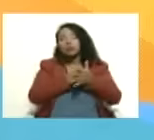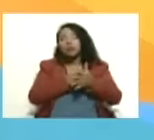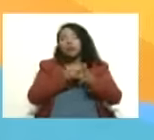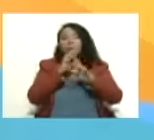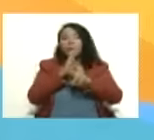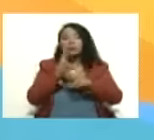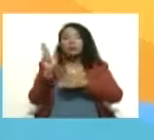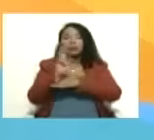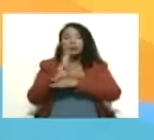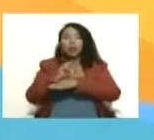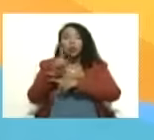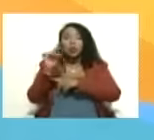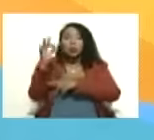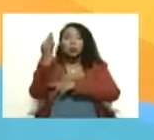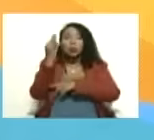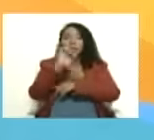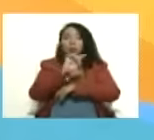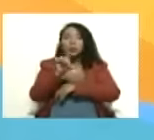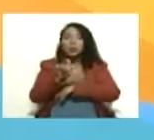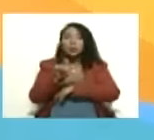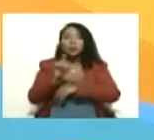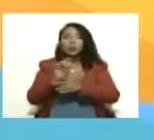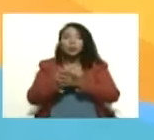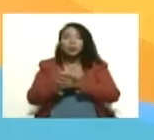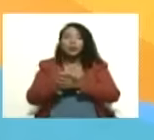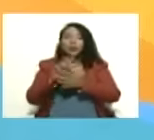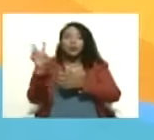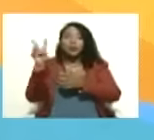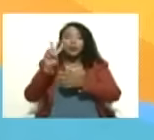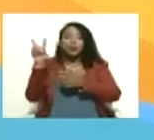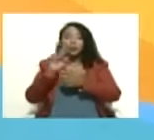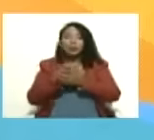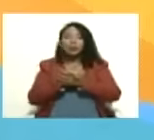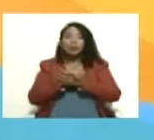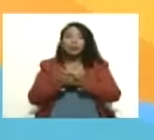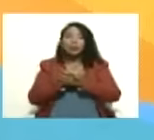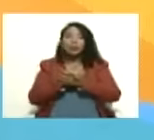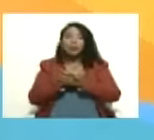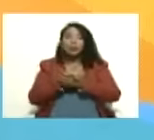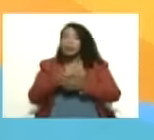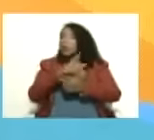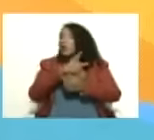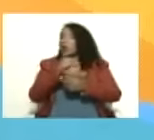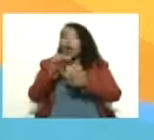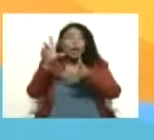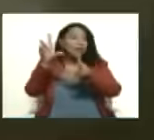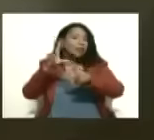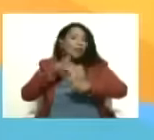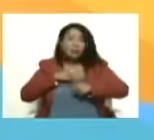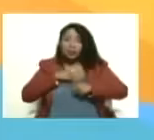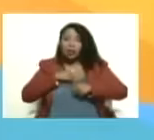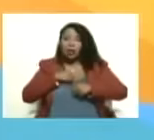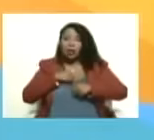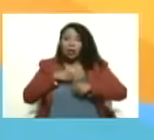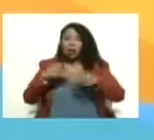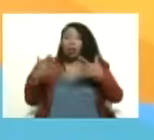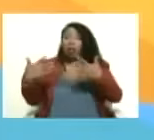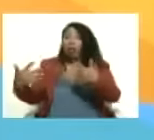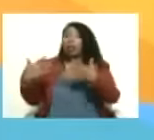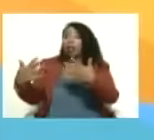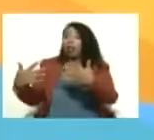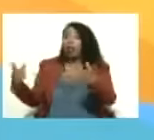rápidamente tu tercera pregunta dice Venezuela no acepta ultimatum de